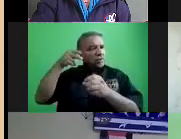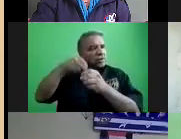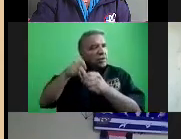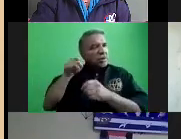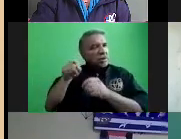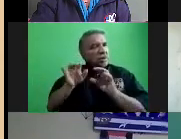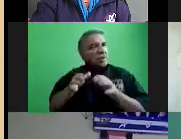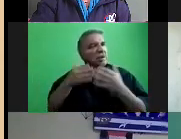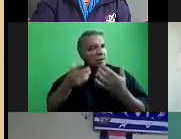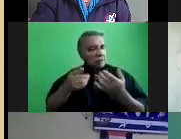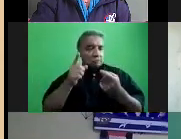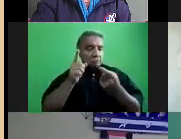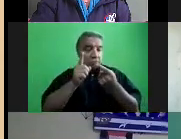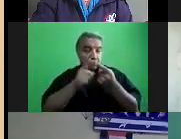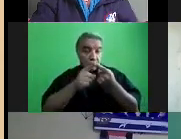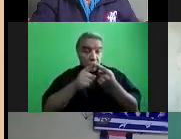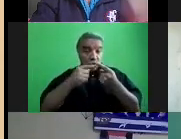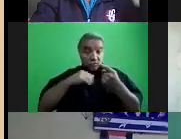1996 a la Escuela Elisa Molina,